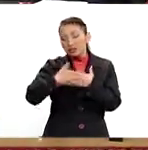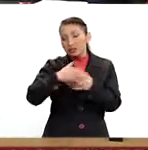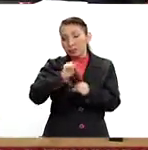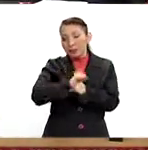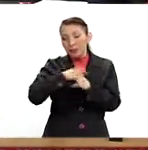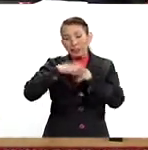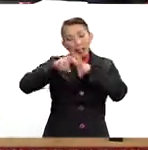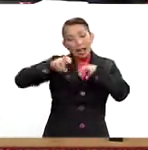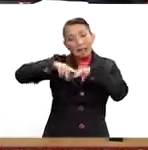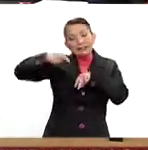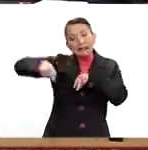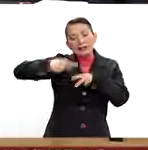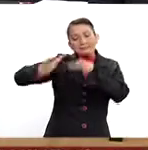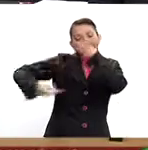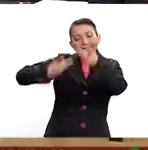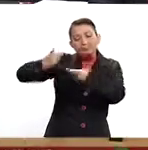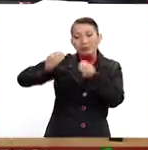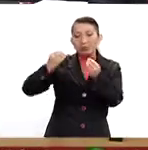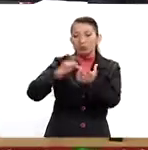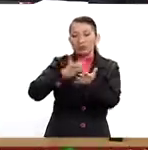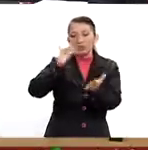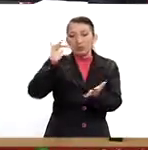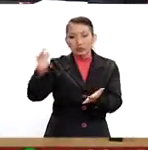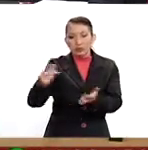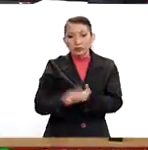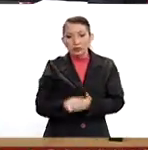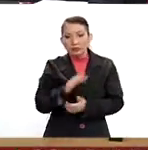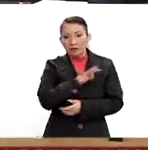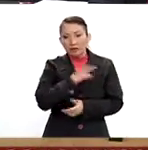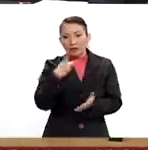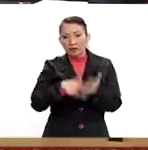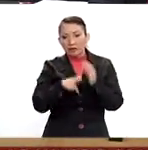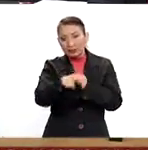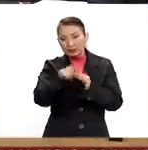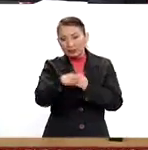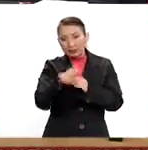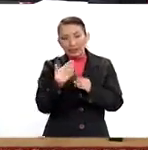análisis de estas encuestas que haces. Gracias, muy y feliz 2017. Igualmente, Lo mejor. igual.